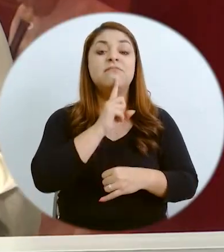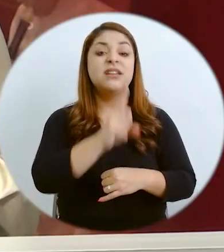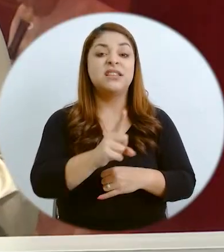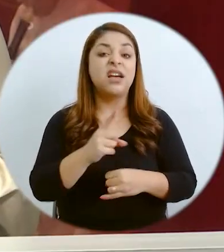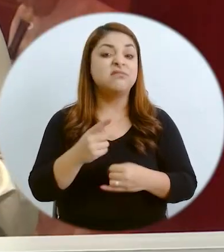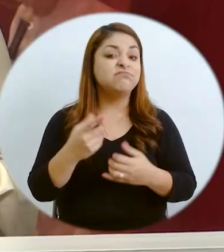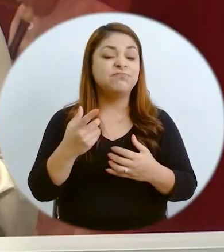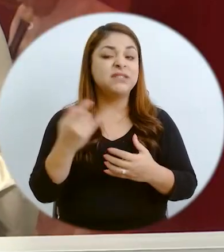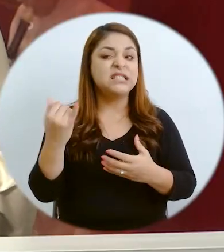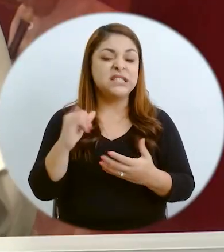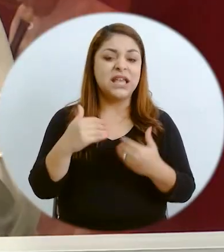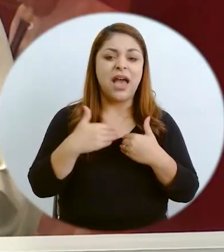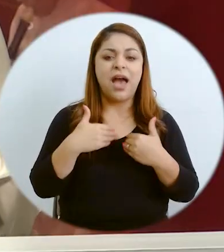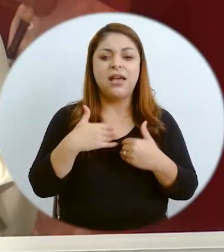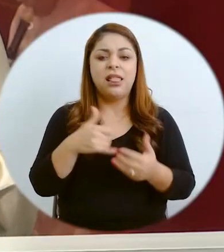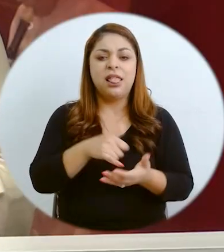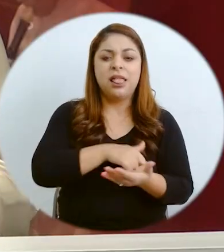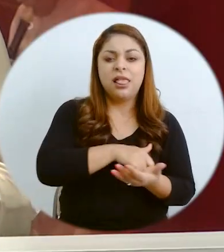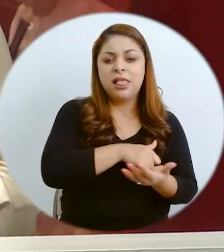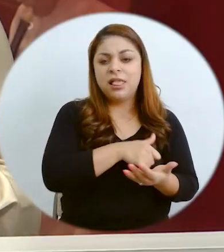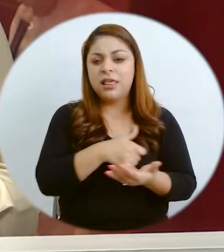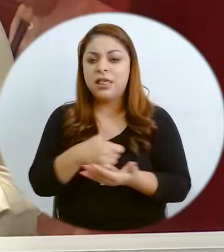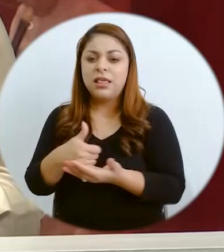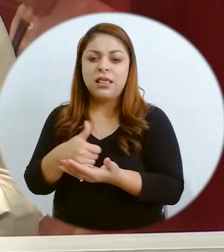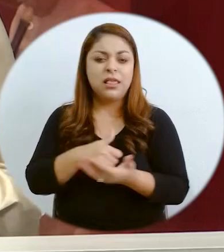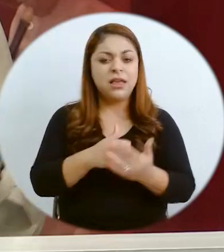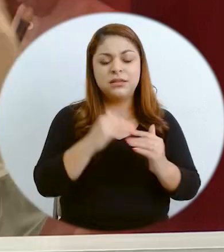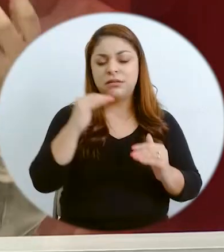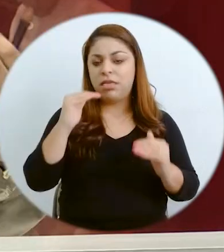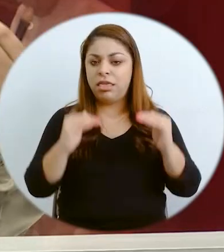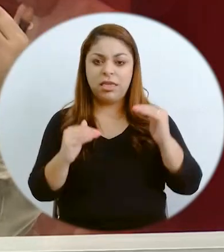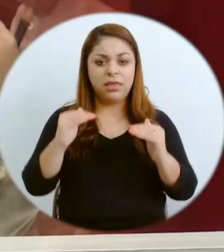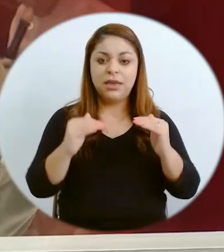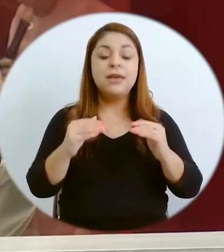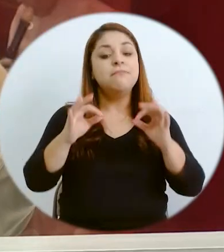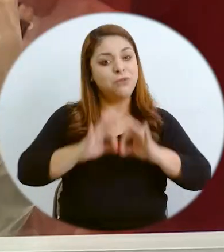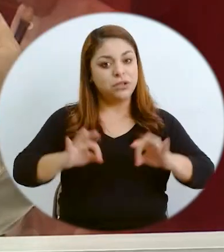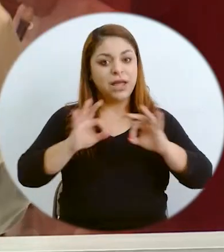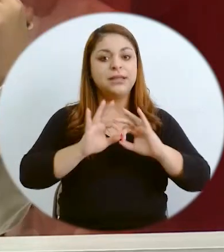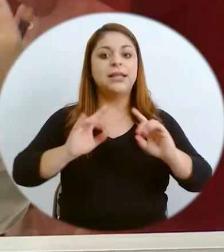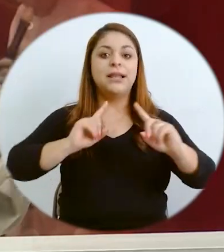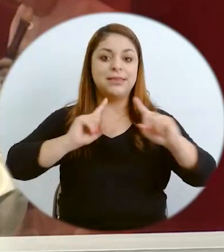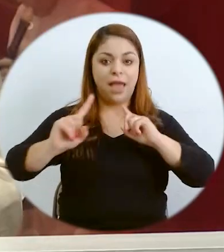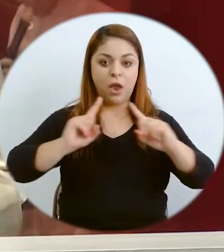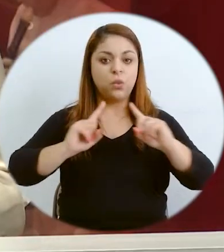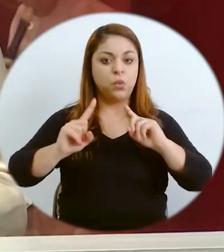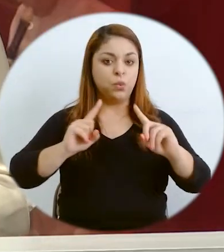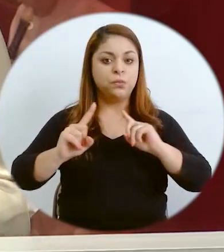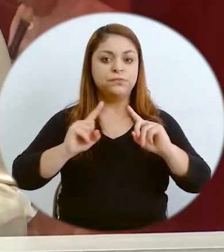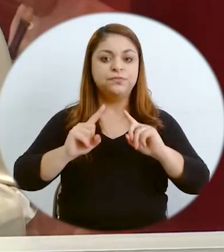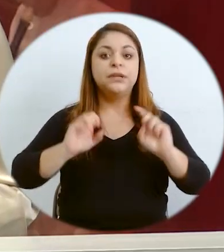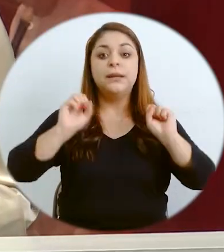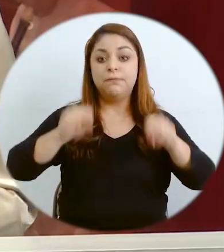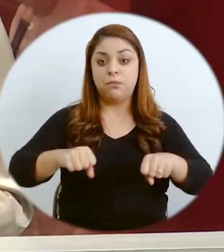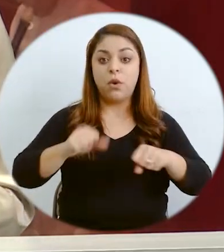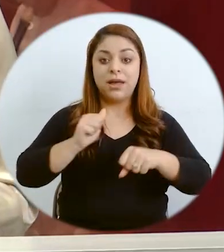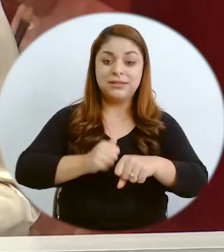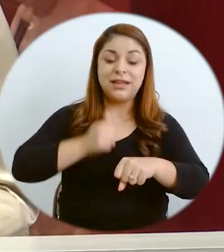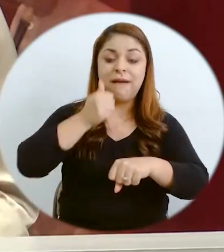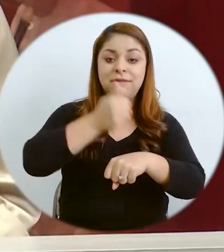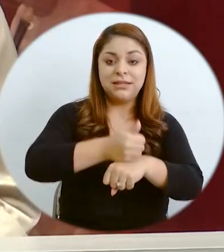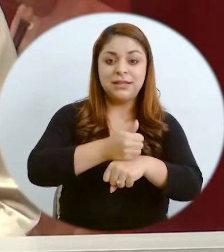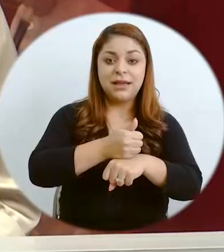evidentemente, si esto desestabiliza de alguna manera, hablamos también del diálogo, de la necesidad del diálogo y cómo esto